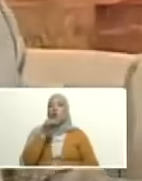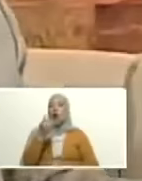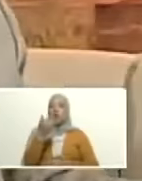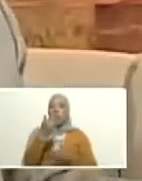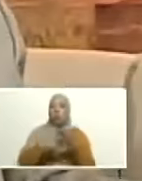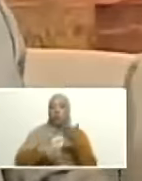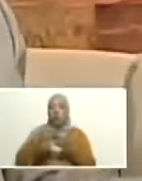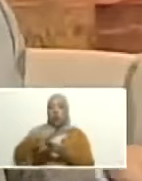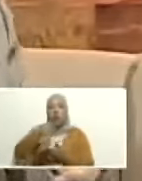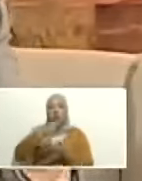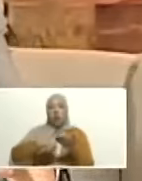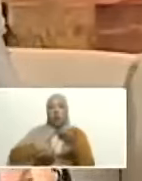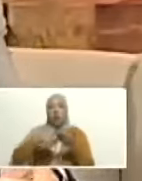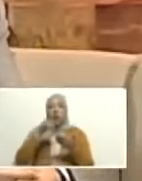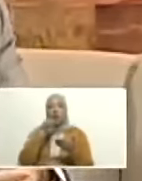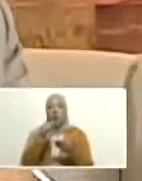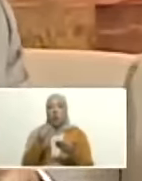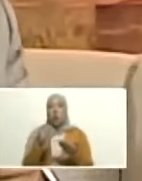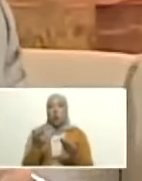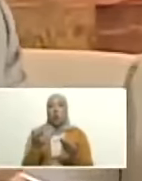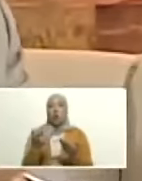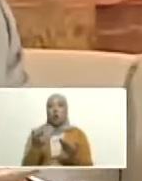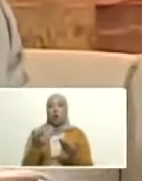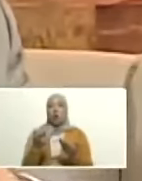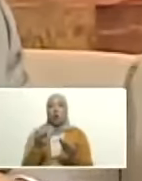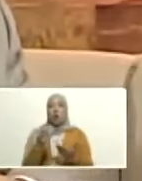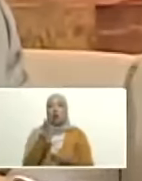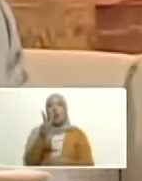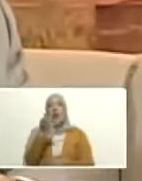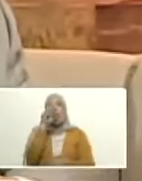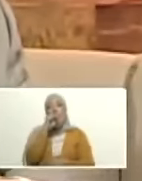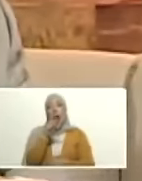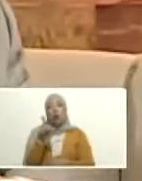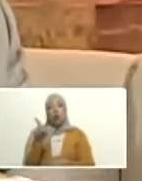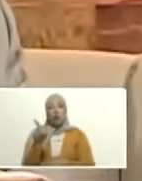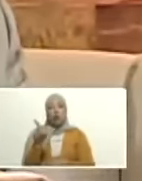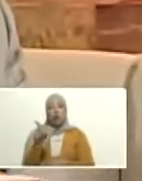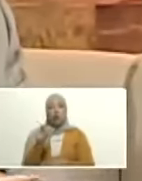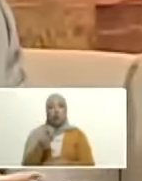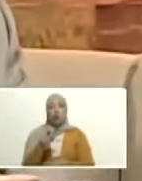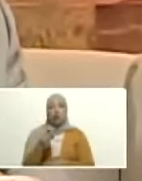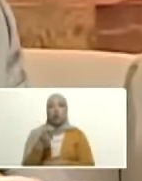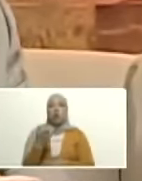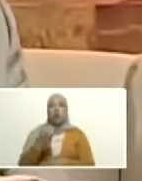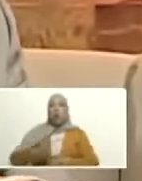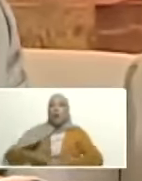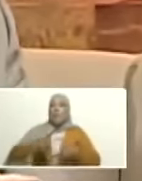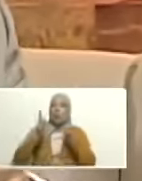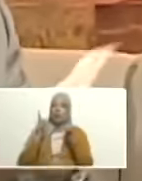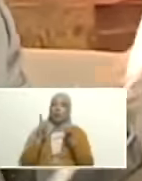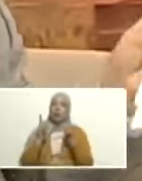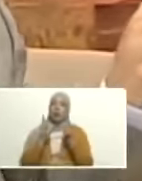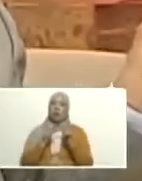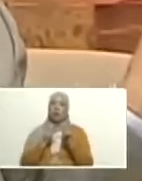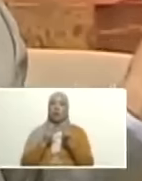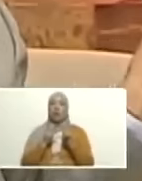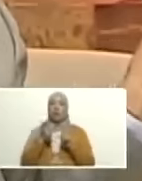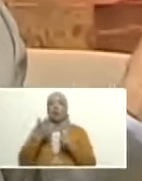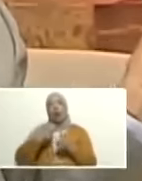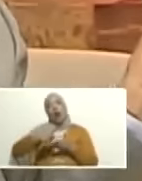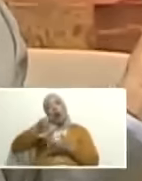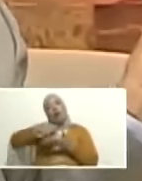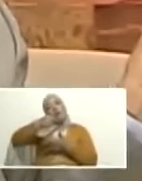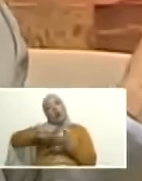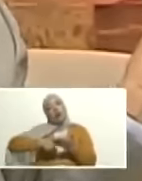que se firmó, Génesis, tú tenías 3 años, nos permitió desde su firma